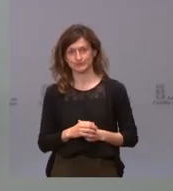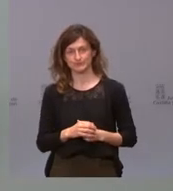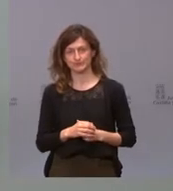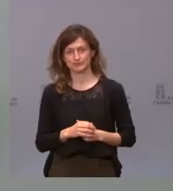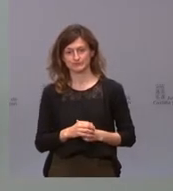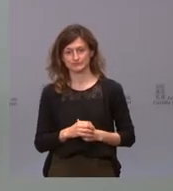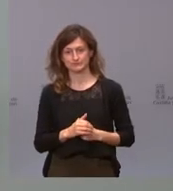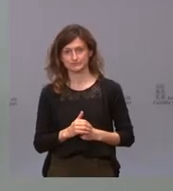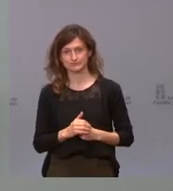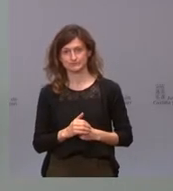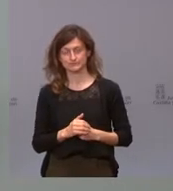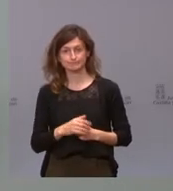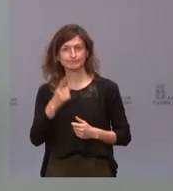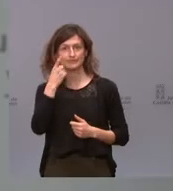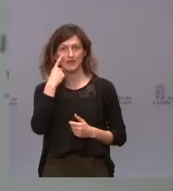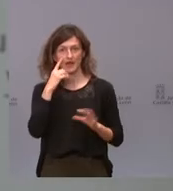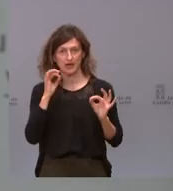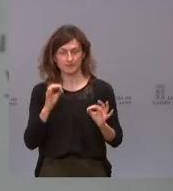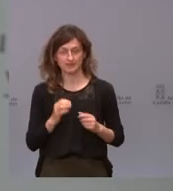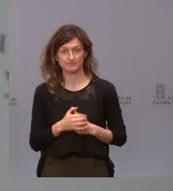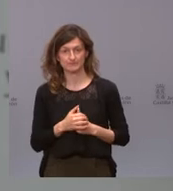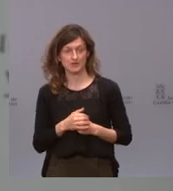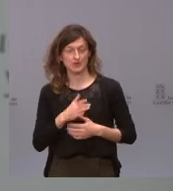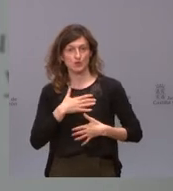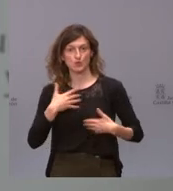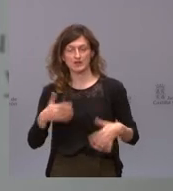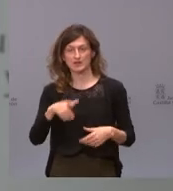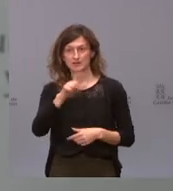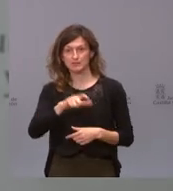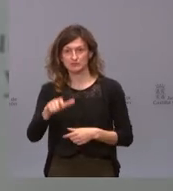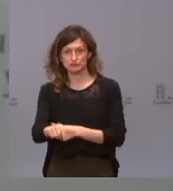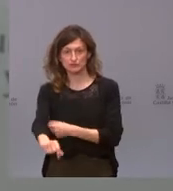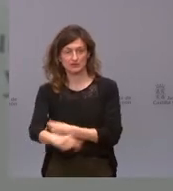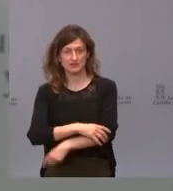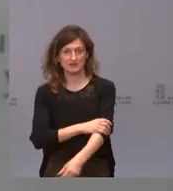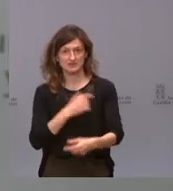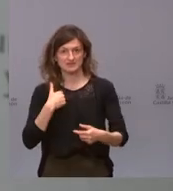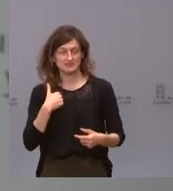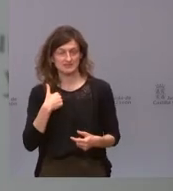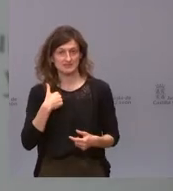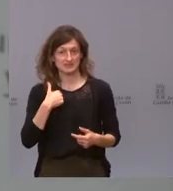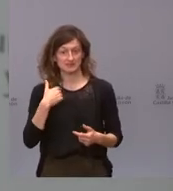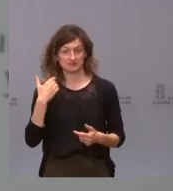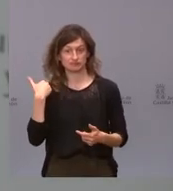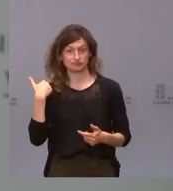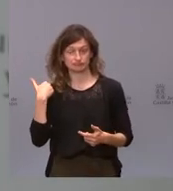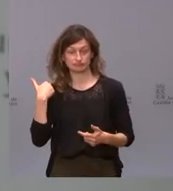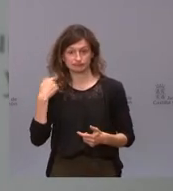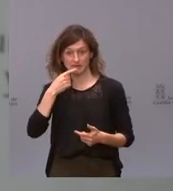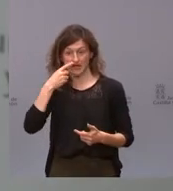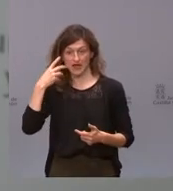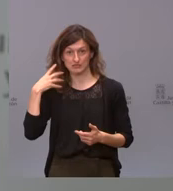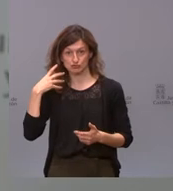bueno vamos a ver yo creo que es cualquier persona que me que me ha seguido un poco en estos últimos años